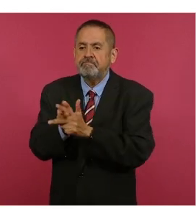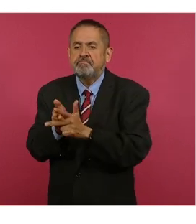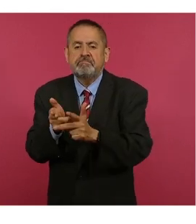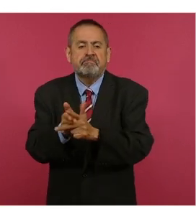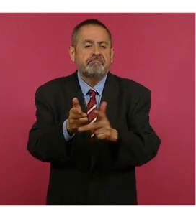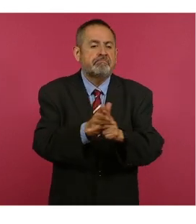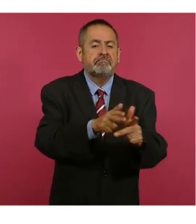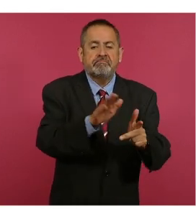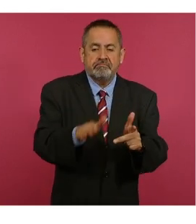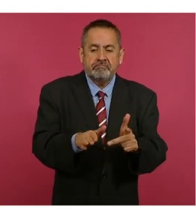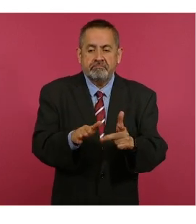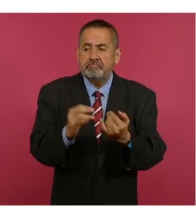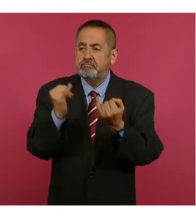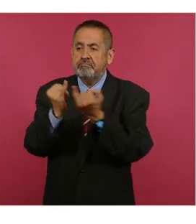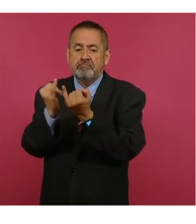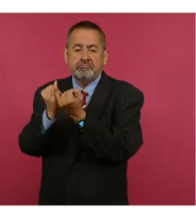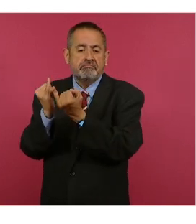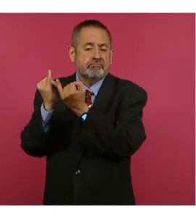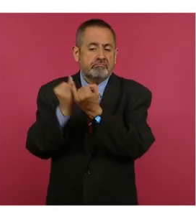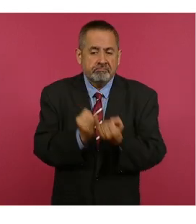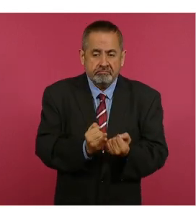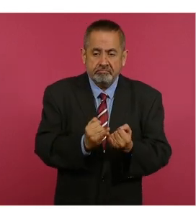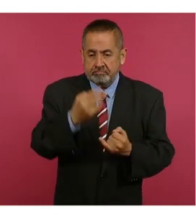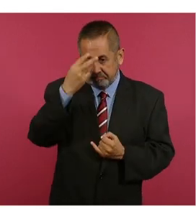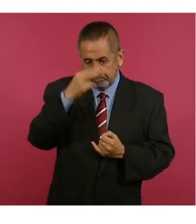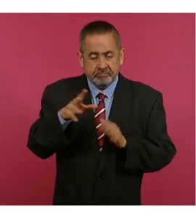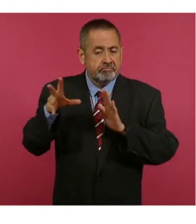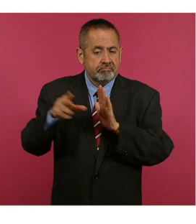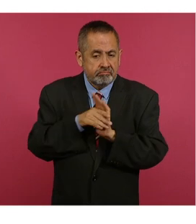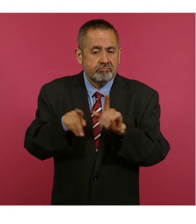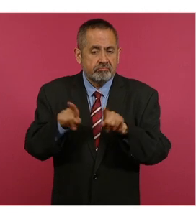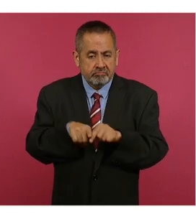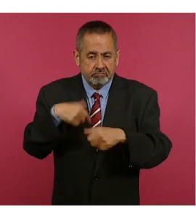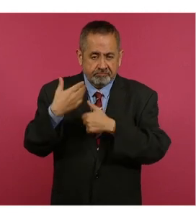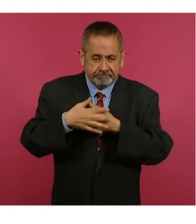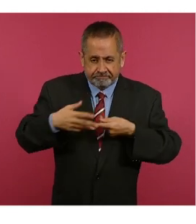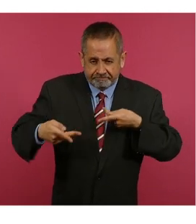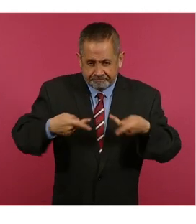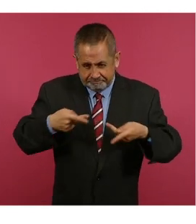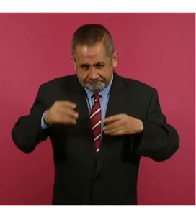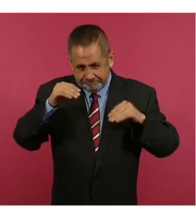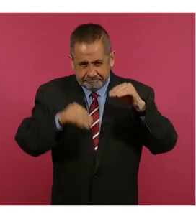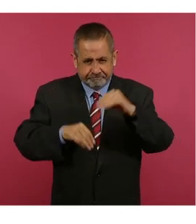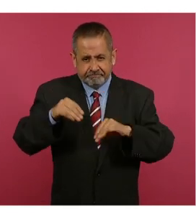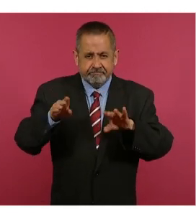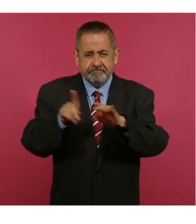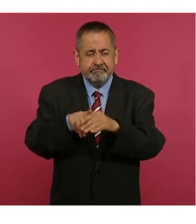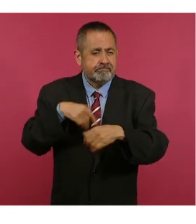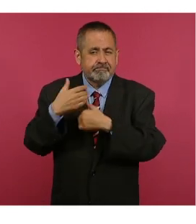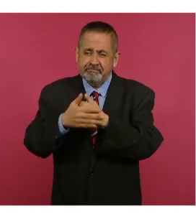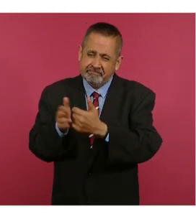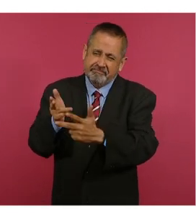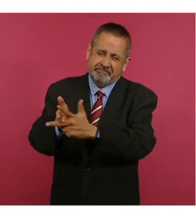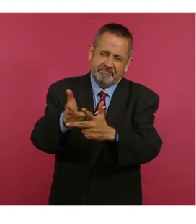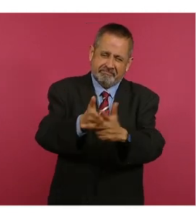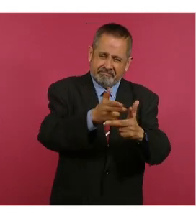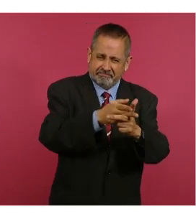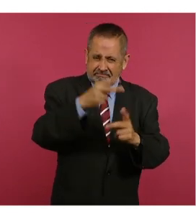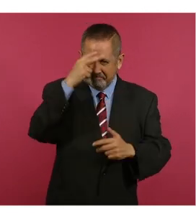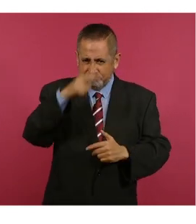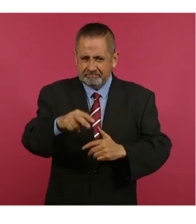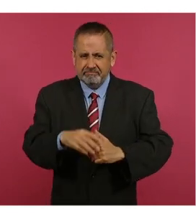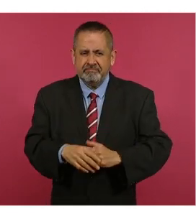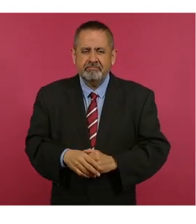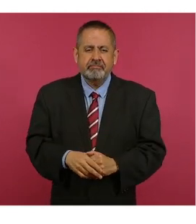Popular Mexicano prepara la matanza de patriotas en México.